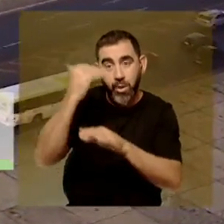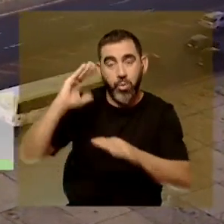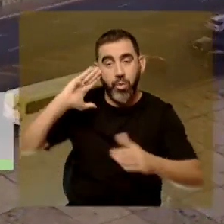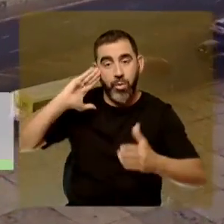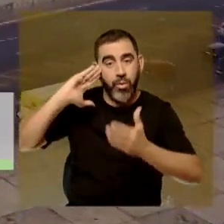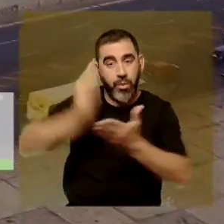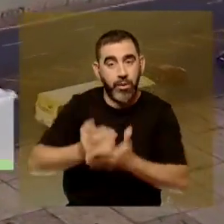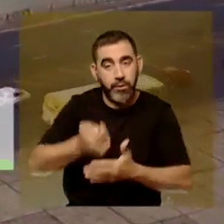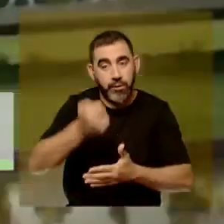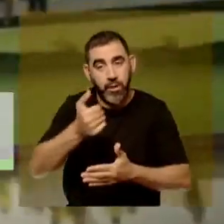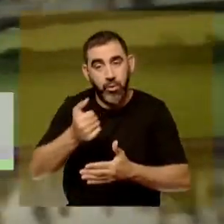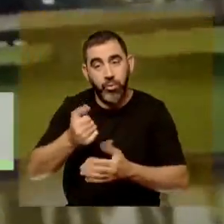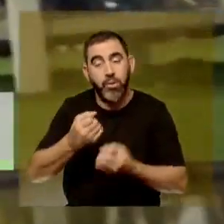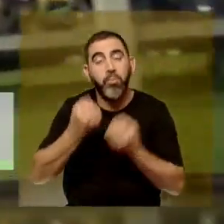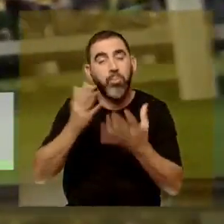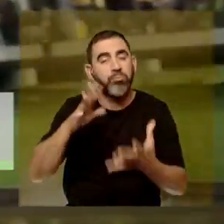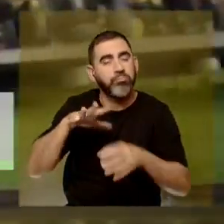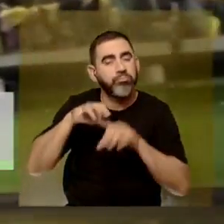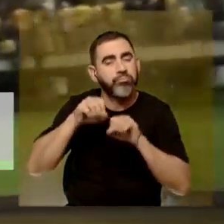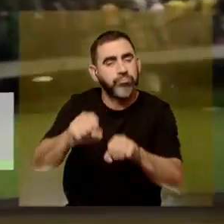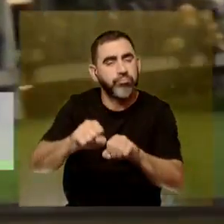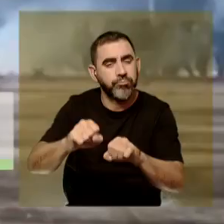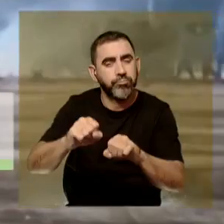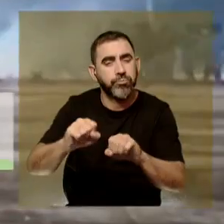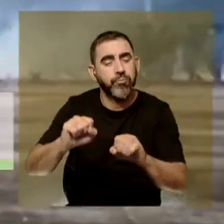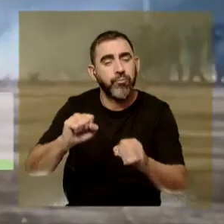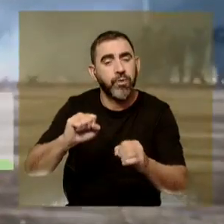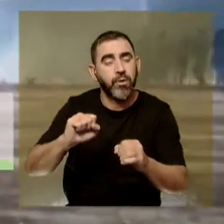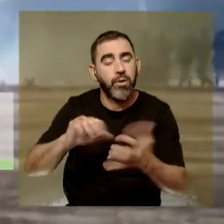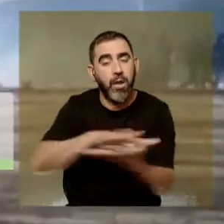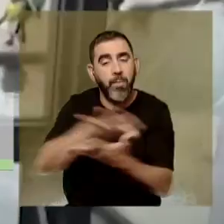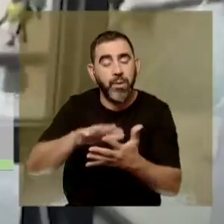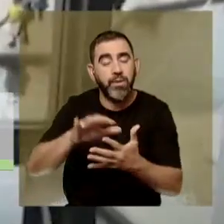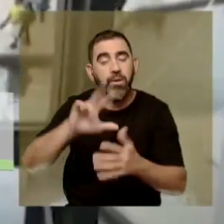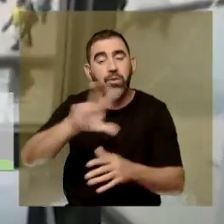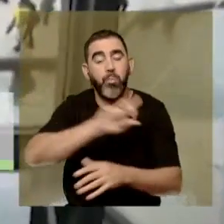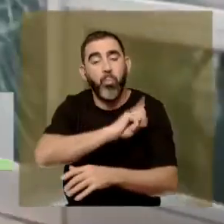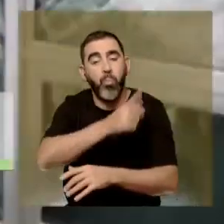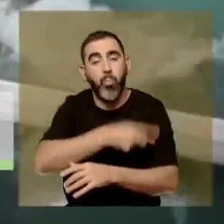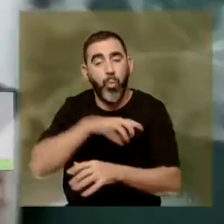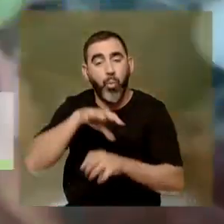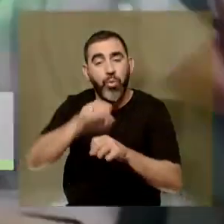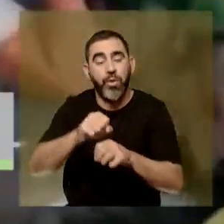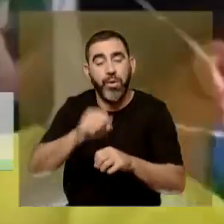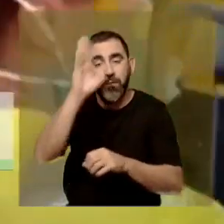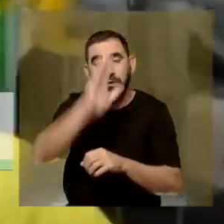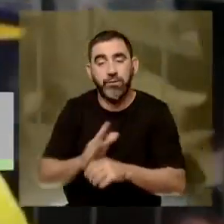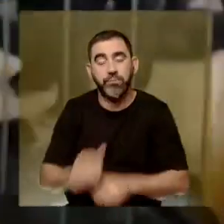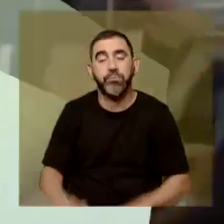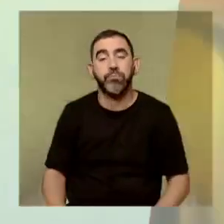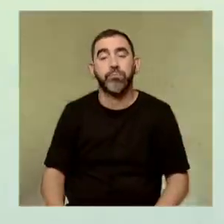un golpe de Estado en referencia a la investigación sobre el asalto a la Plaza de los Tres Poderes en Brasilia.